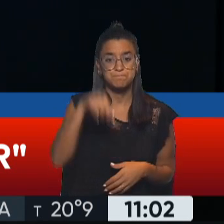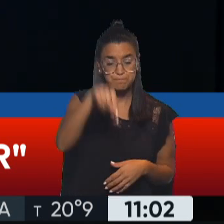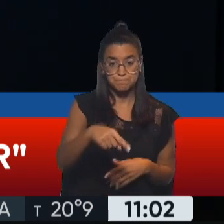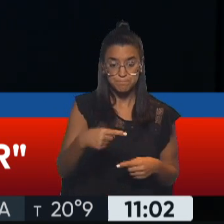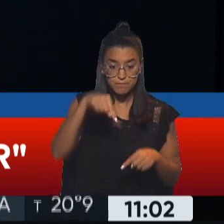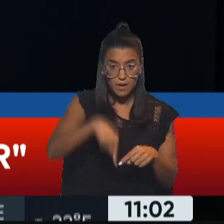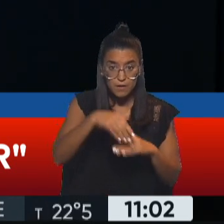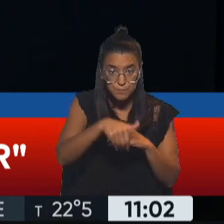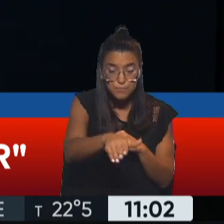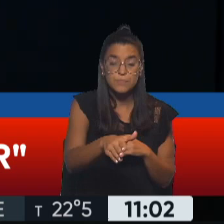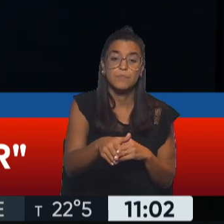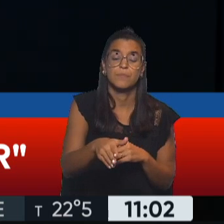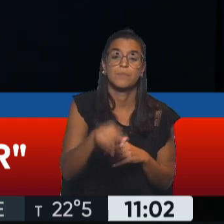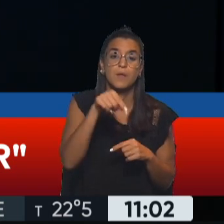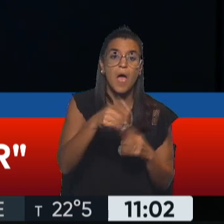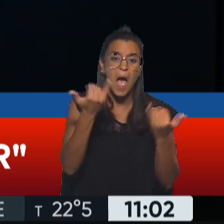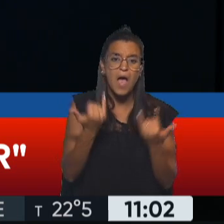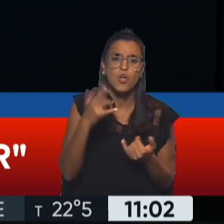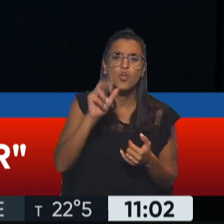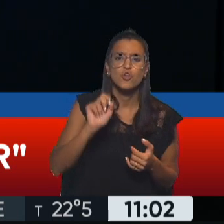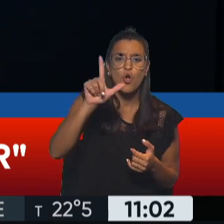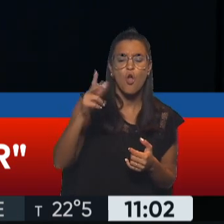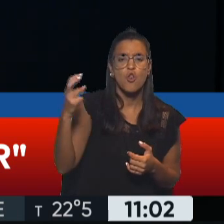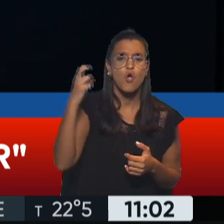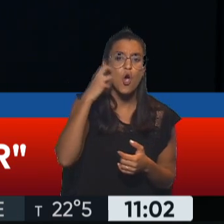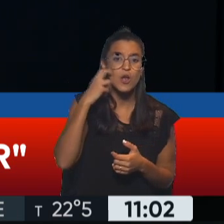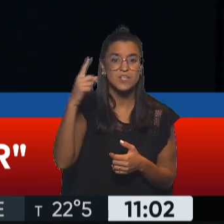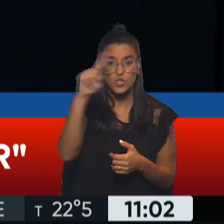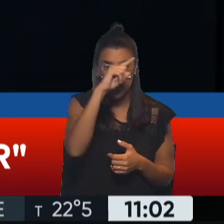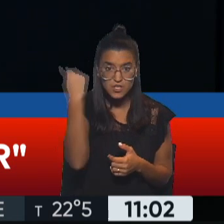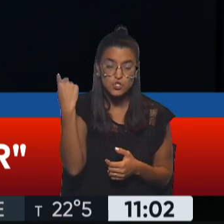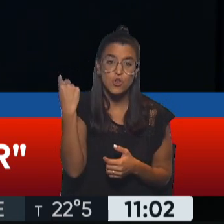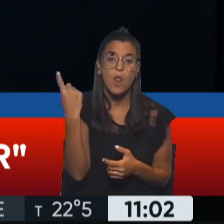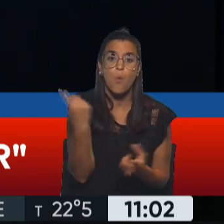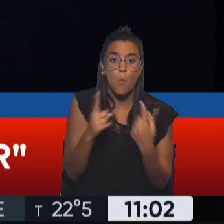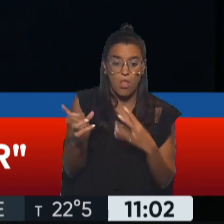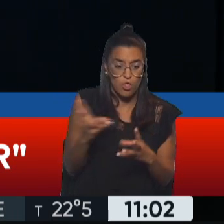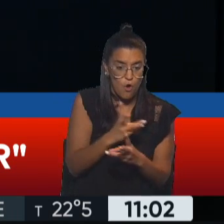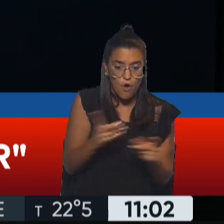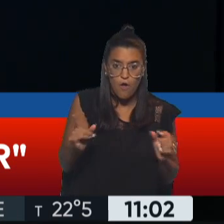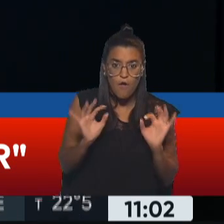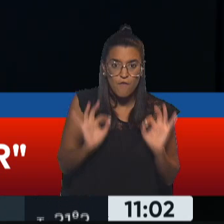que sigue, que además incluirá un rol para el Congreso de la Nación una vez que se terminen